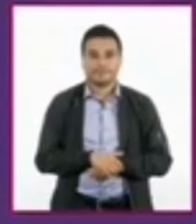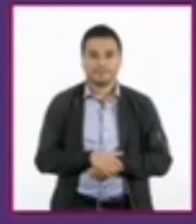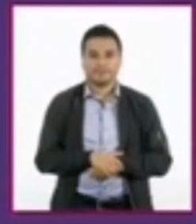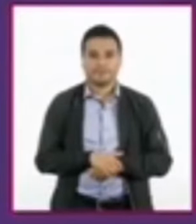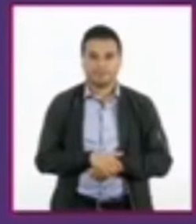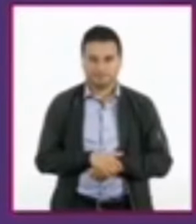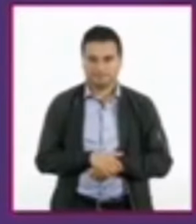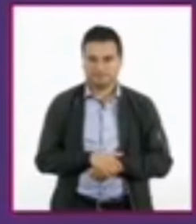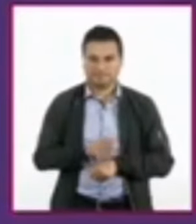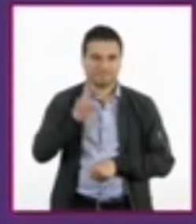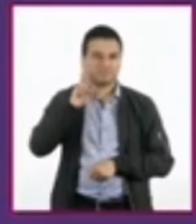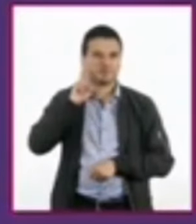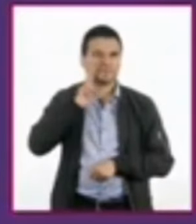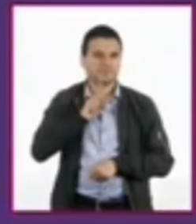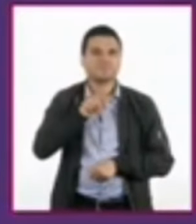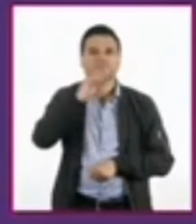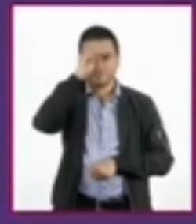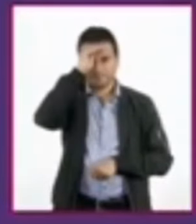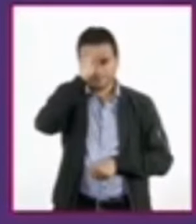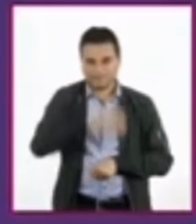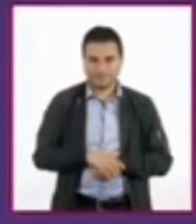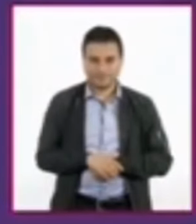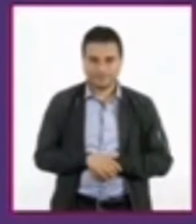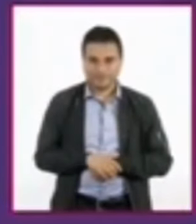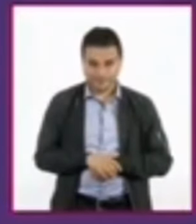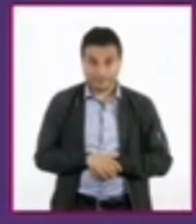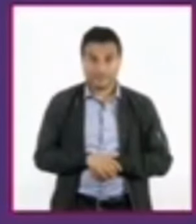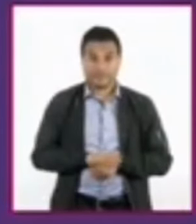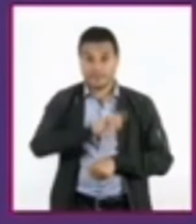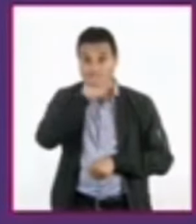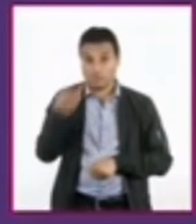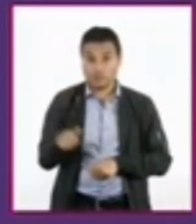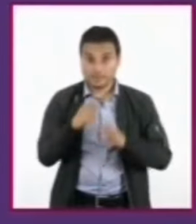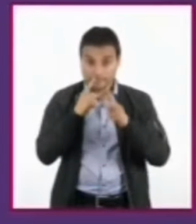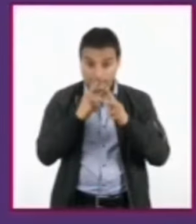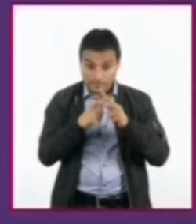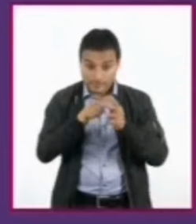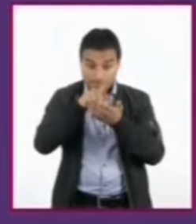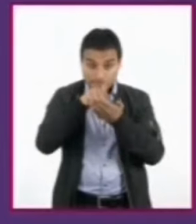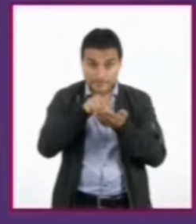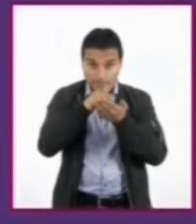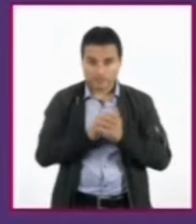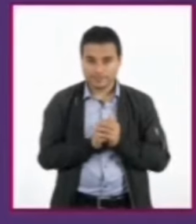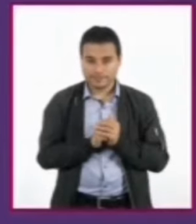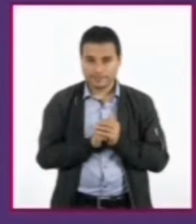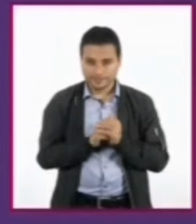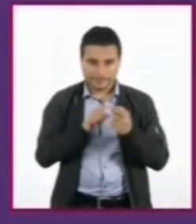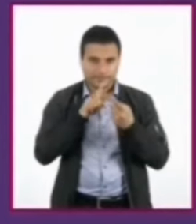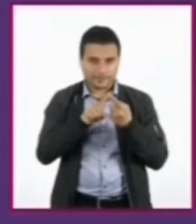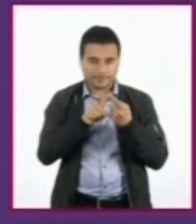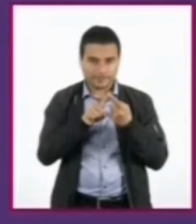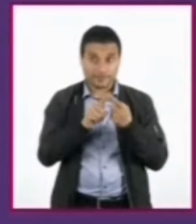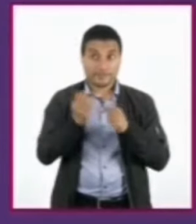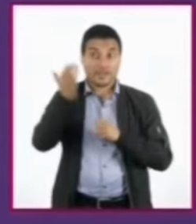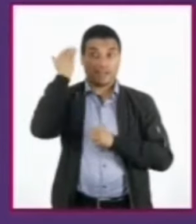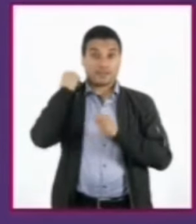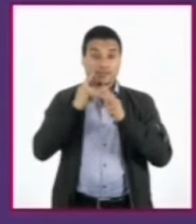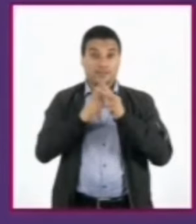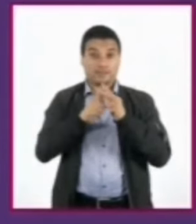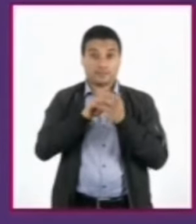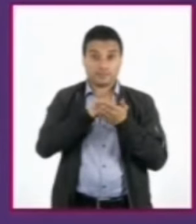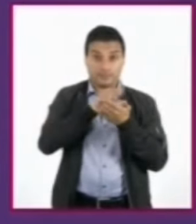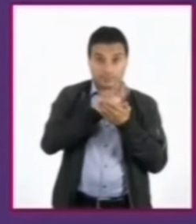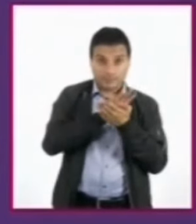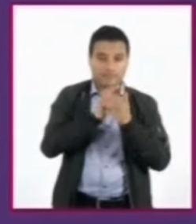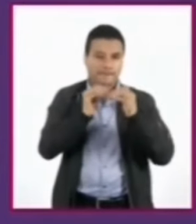Predice lo que sucederá. ¿Cómo será la magnitud de la masa del sistema abierto? A. Menor que la medición